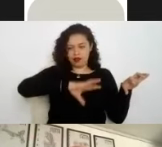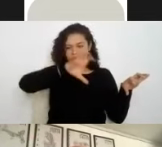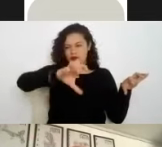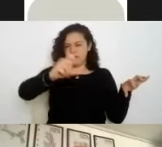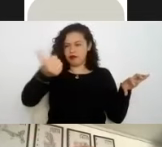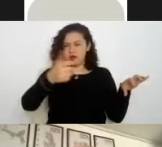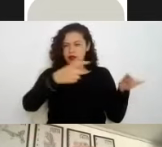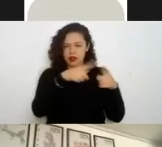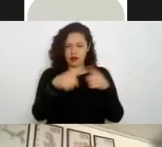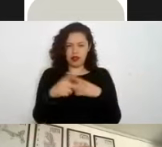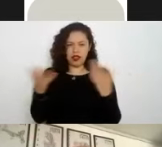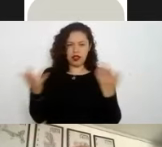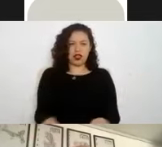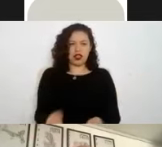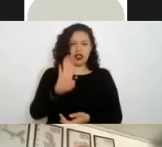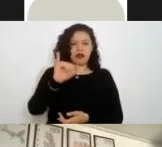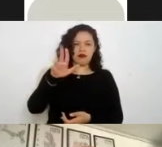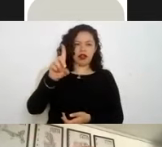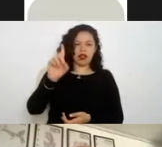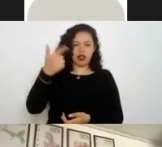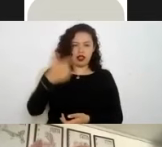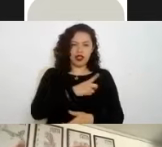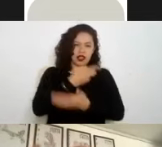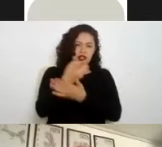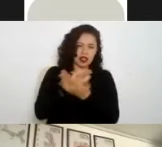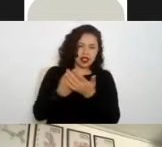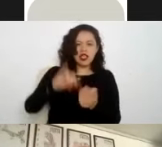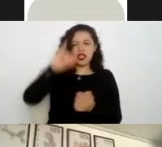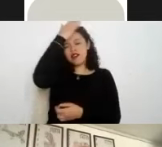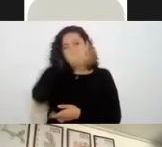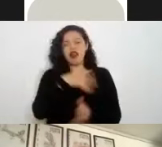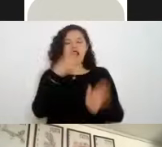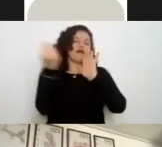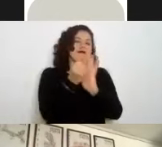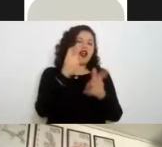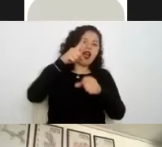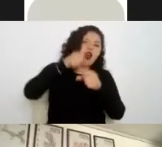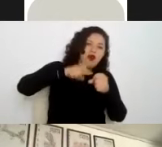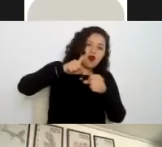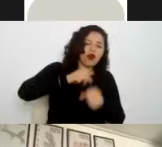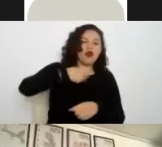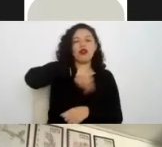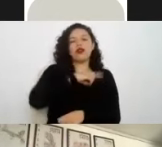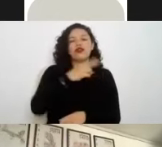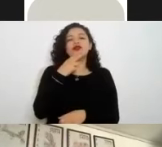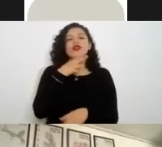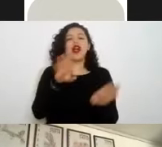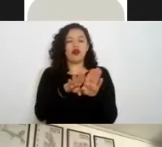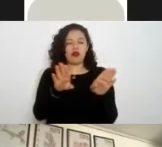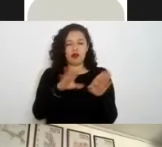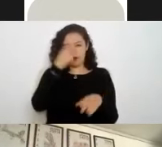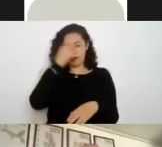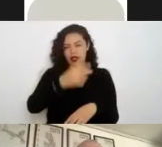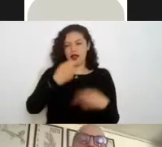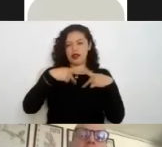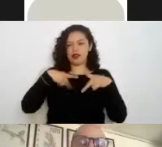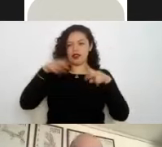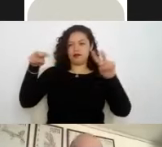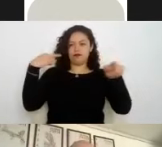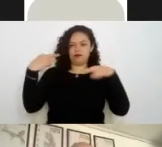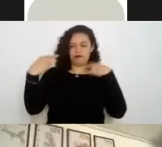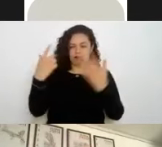el diseño, la imagen, el logo, la marca, los colores, cómo estamos utilizando todo esto, pues para que también la gente ayude